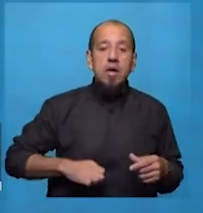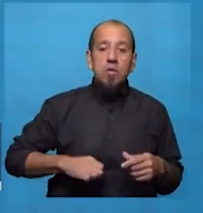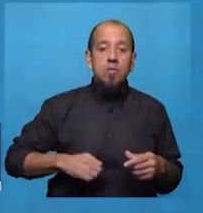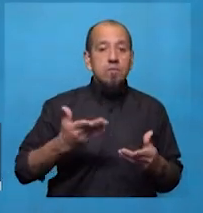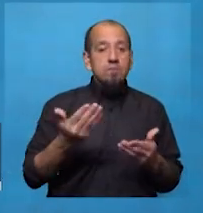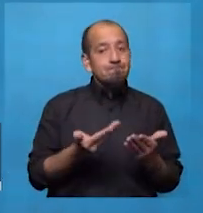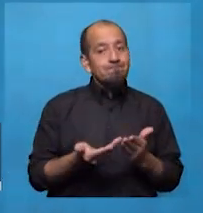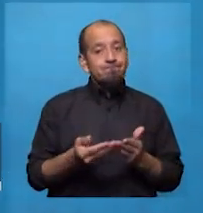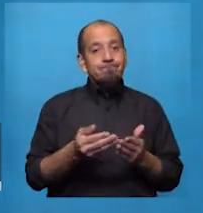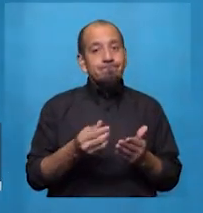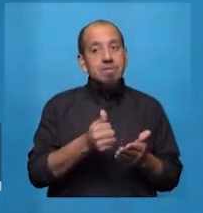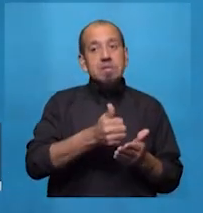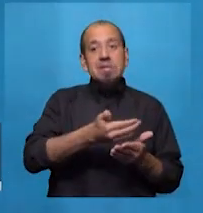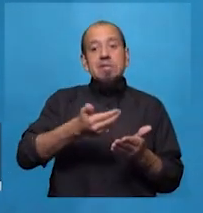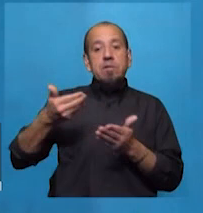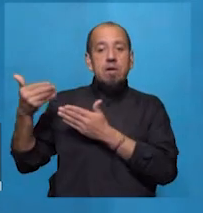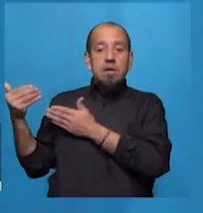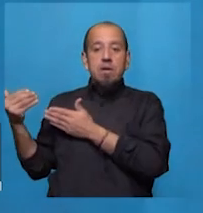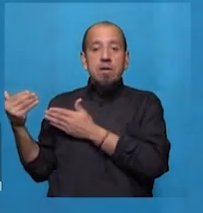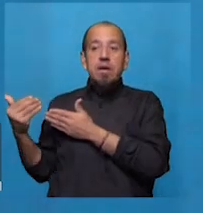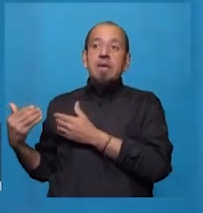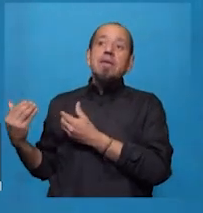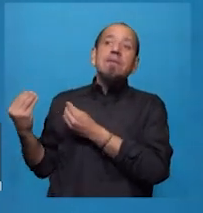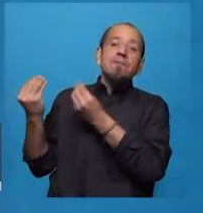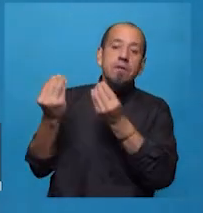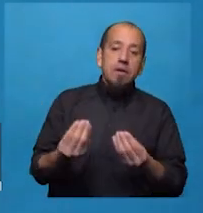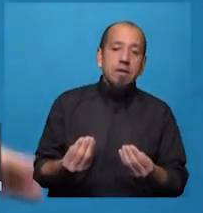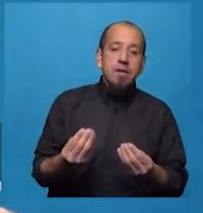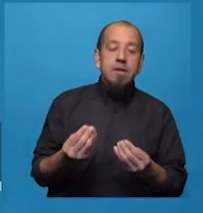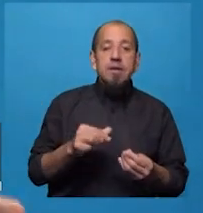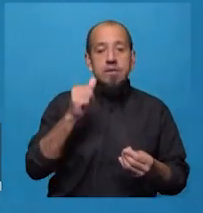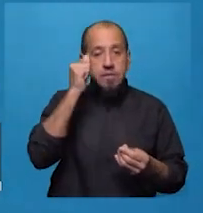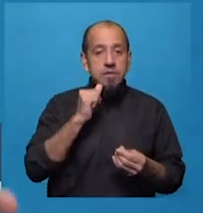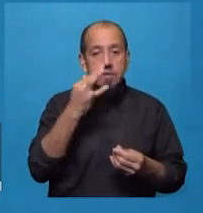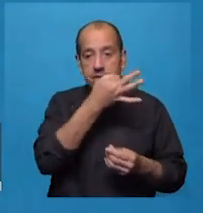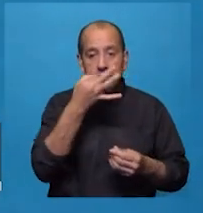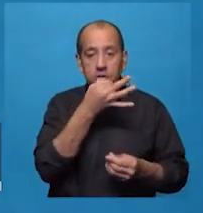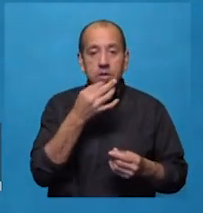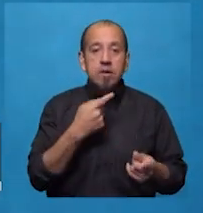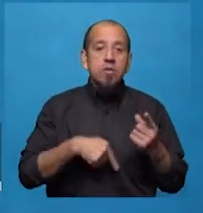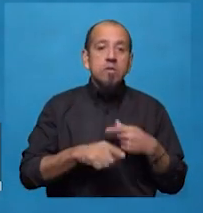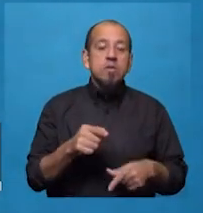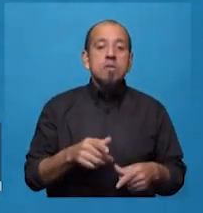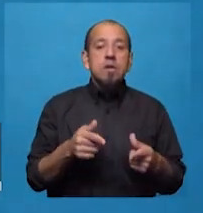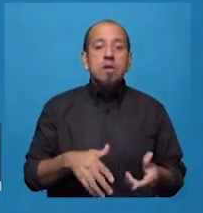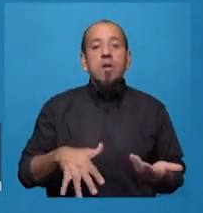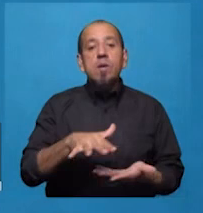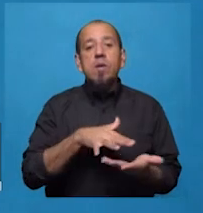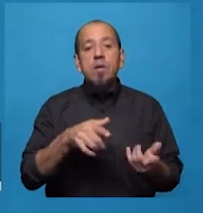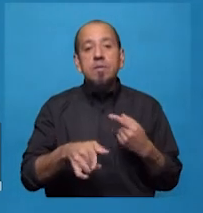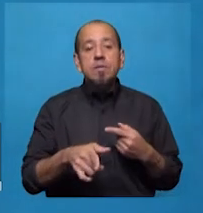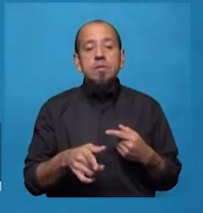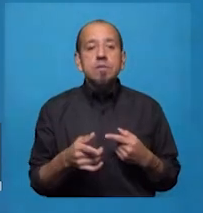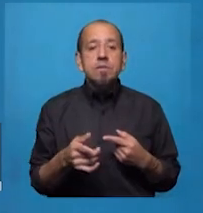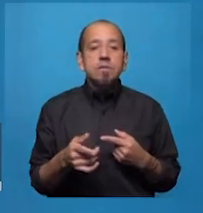eso genera inestabilidad y violencia micro situada en esos territorios en ese Barrio O en esa cuadra o en ese